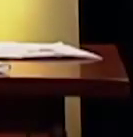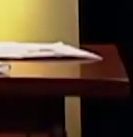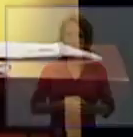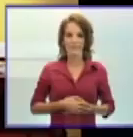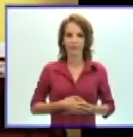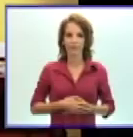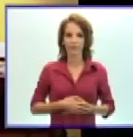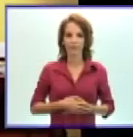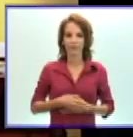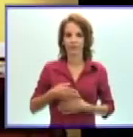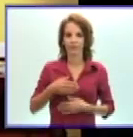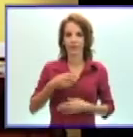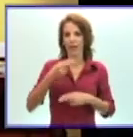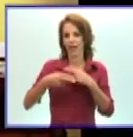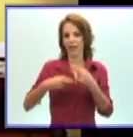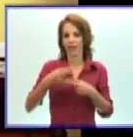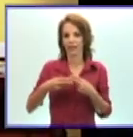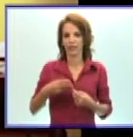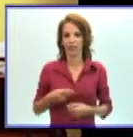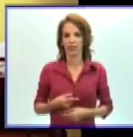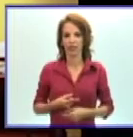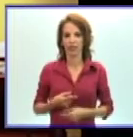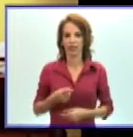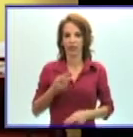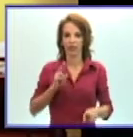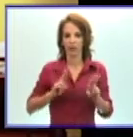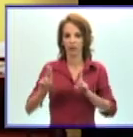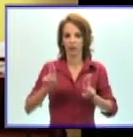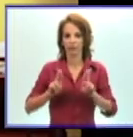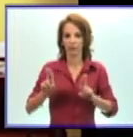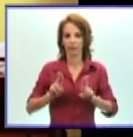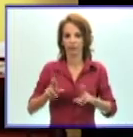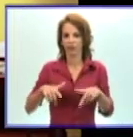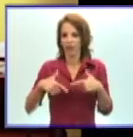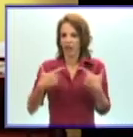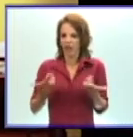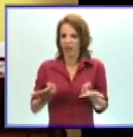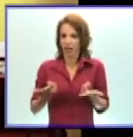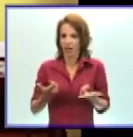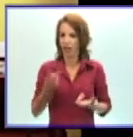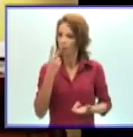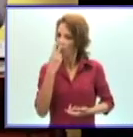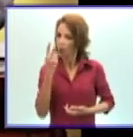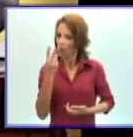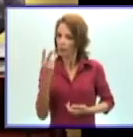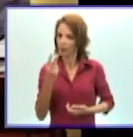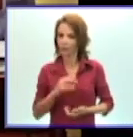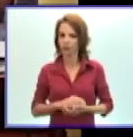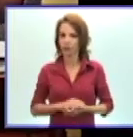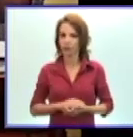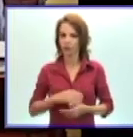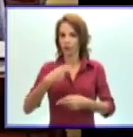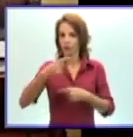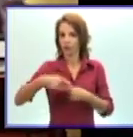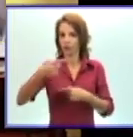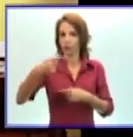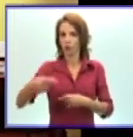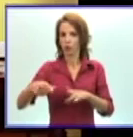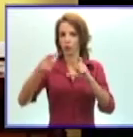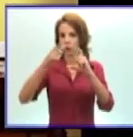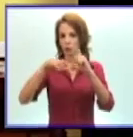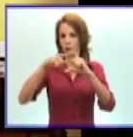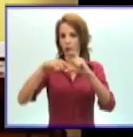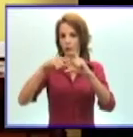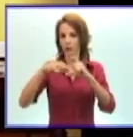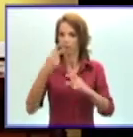Vamos a realizar una actividad, donde en esta actividad vamos a ver prácticamente todos los contenidos van a transitar a